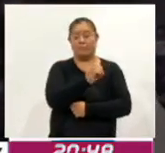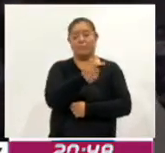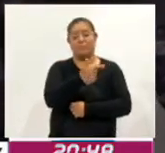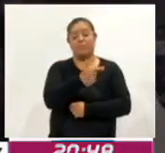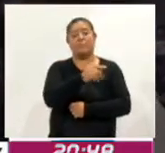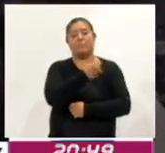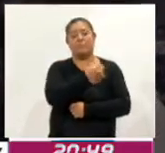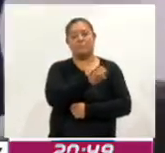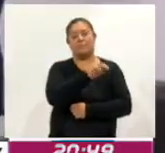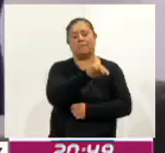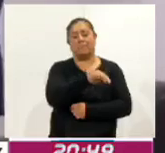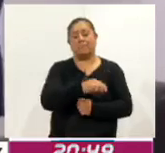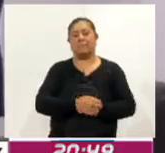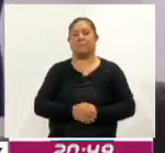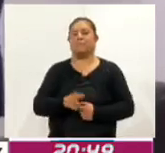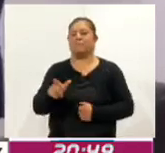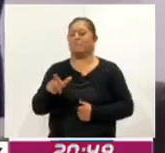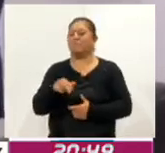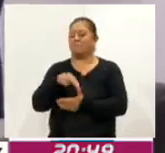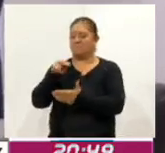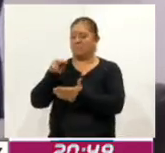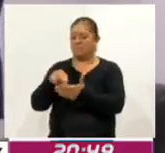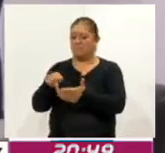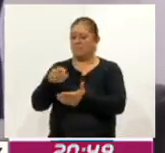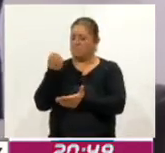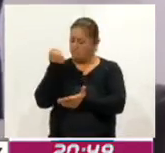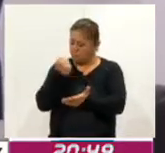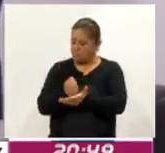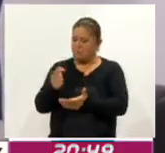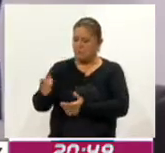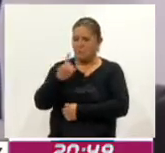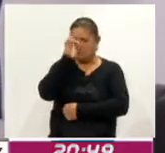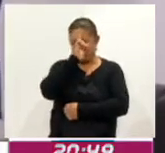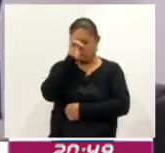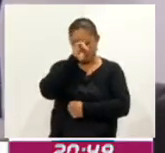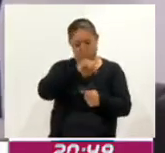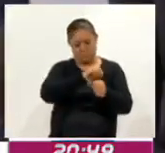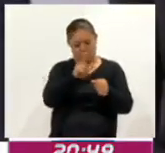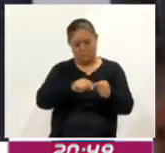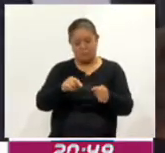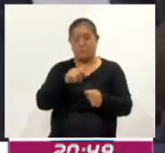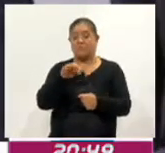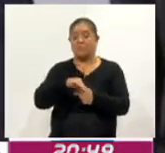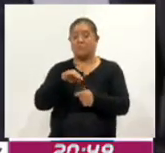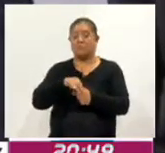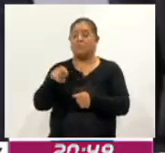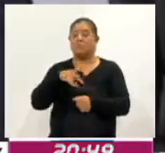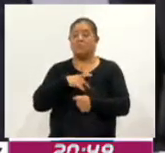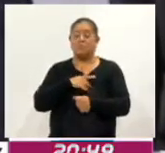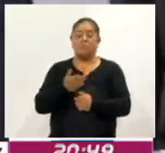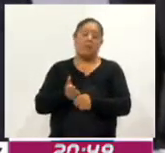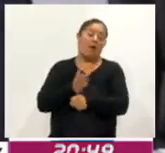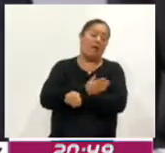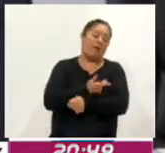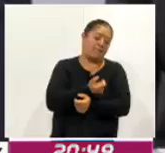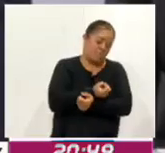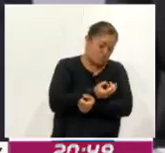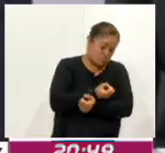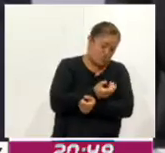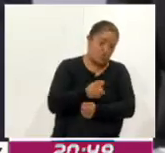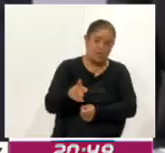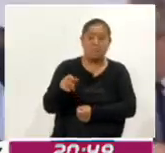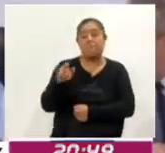jueves un acuerdo que los obliga a reconocer el resultado que el Consejo Nacional Electoral anuncie tras el recuento, esto sin un margen para